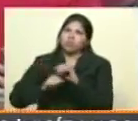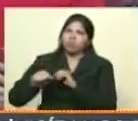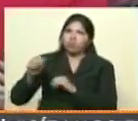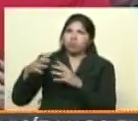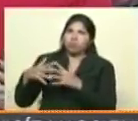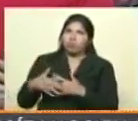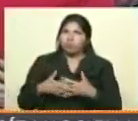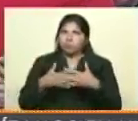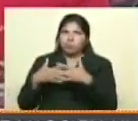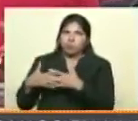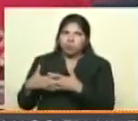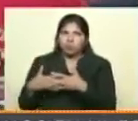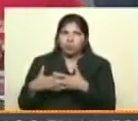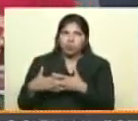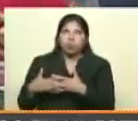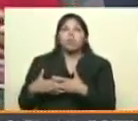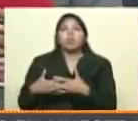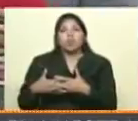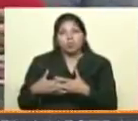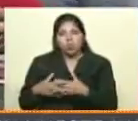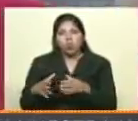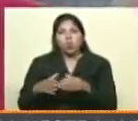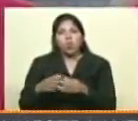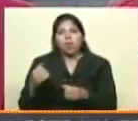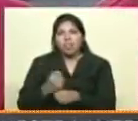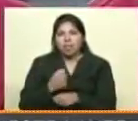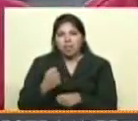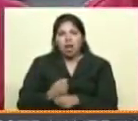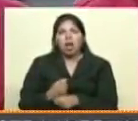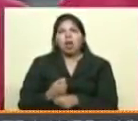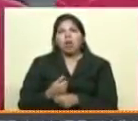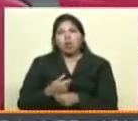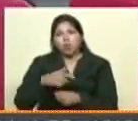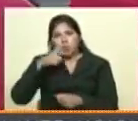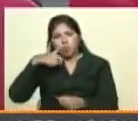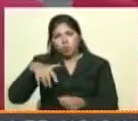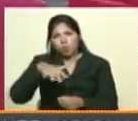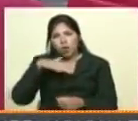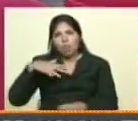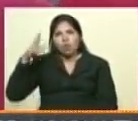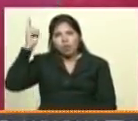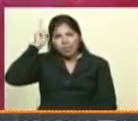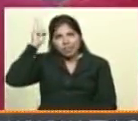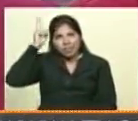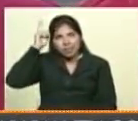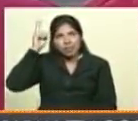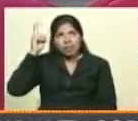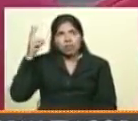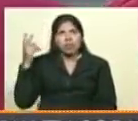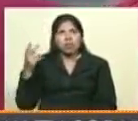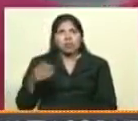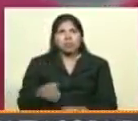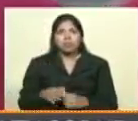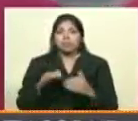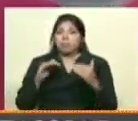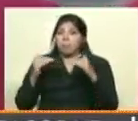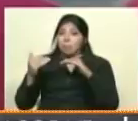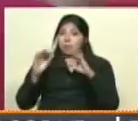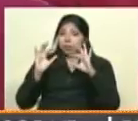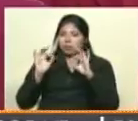partido popular de los trabajadores, de los campesinos, de los indígenas, un partido para la ética, para la